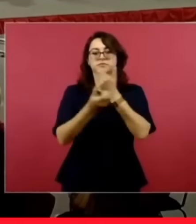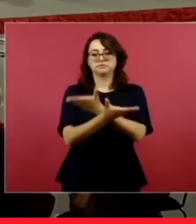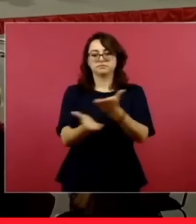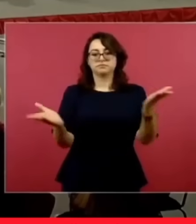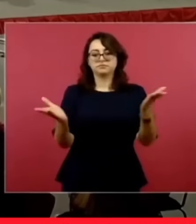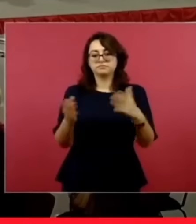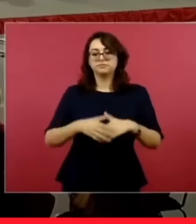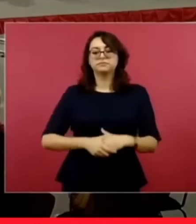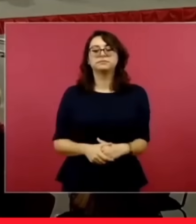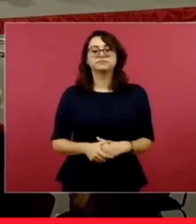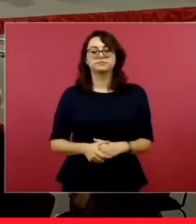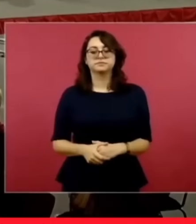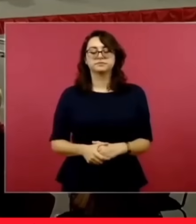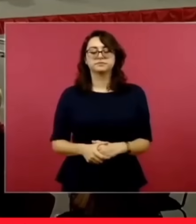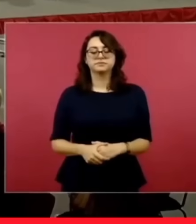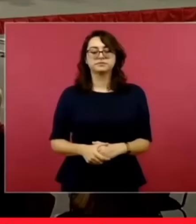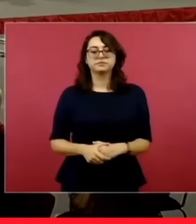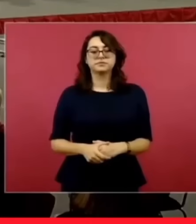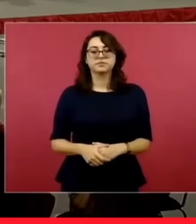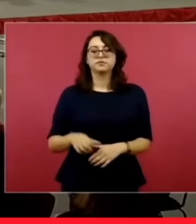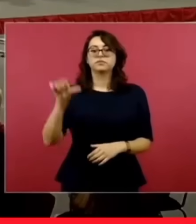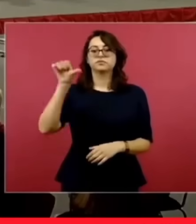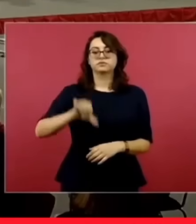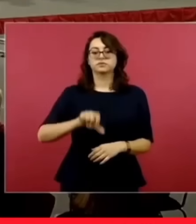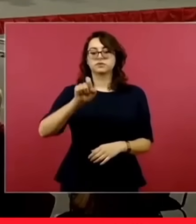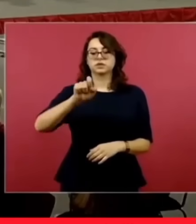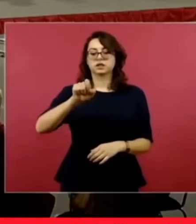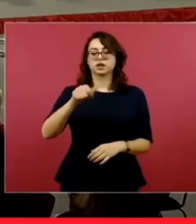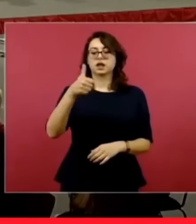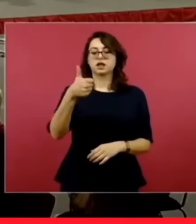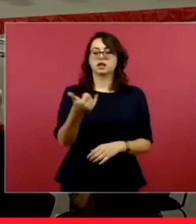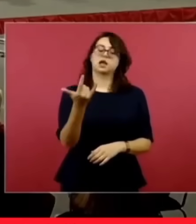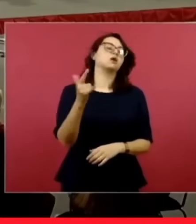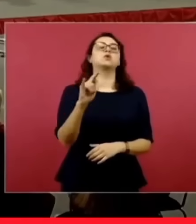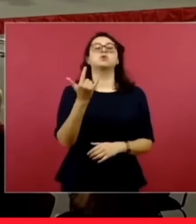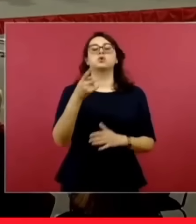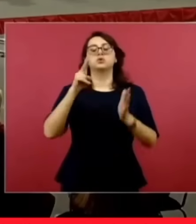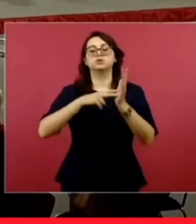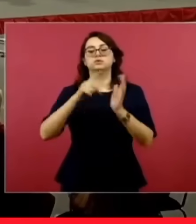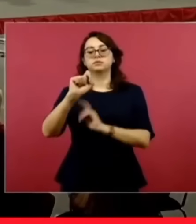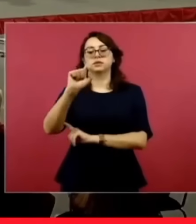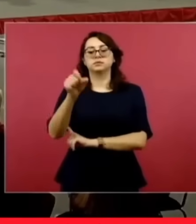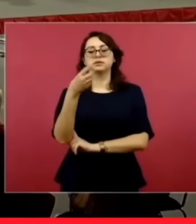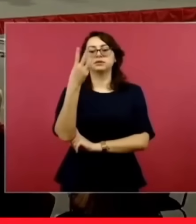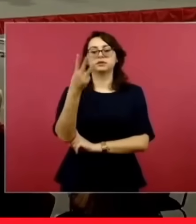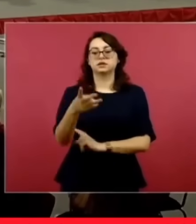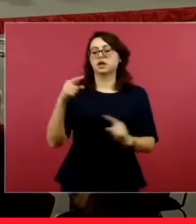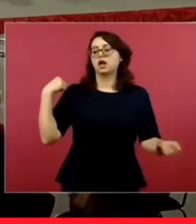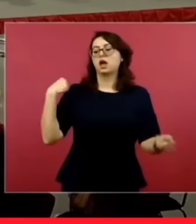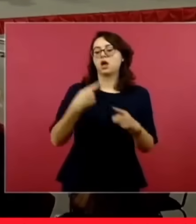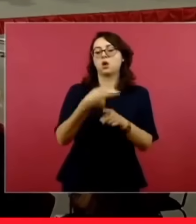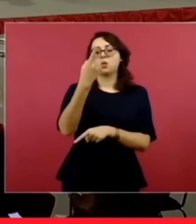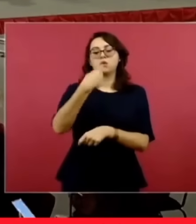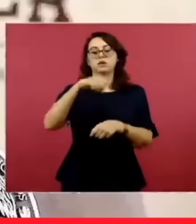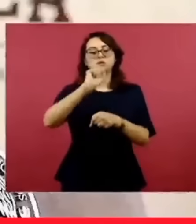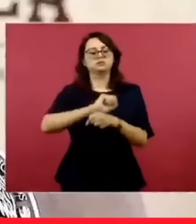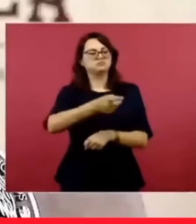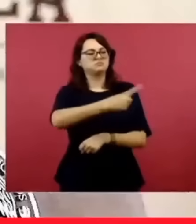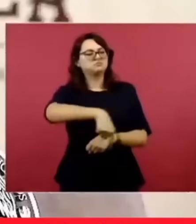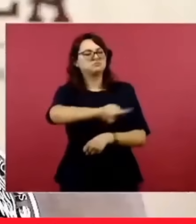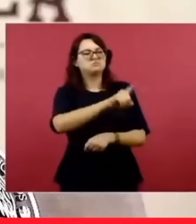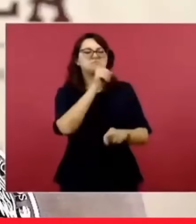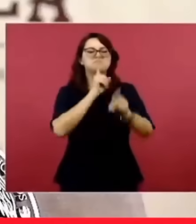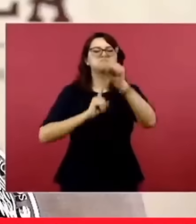comunicación. Hoy es 26 de julio de 2023 y esta es la sección ¿Quién es quién en las mentiras de la semana? Vamos